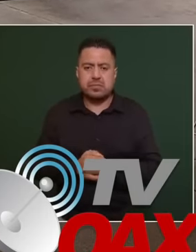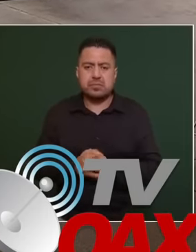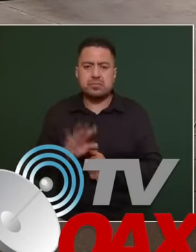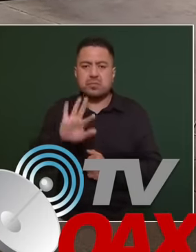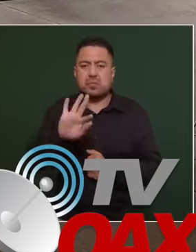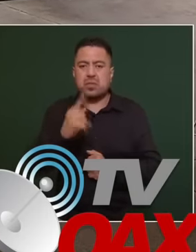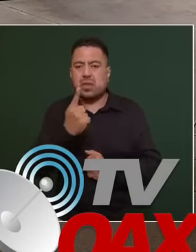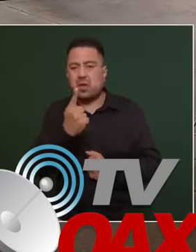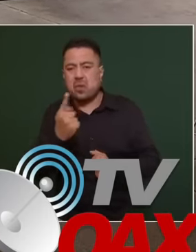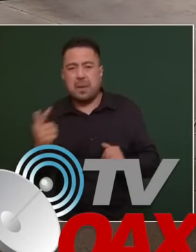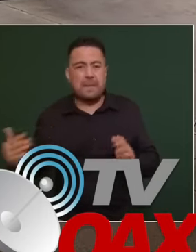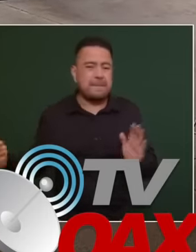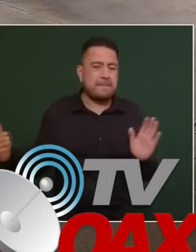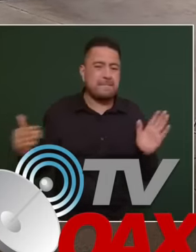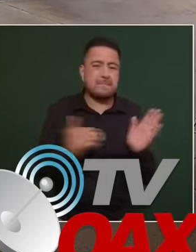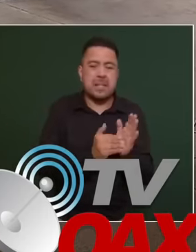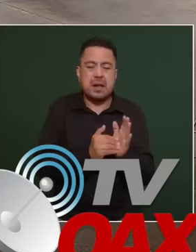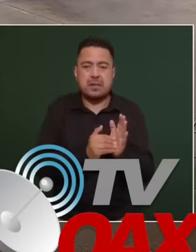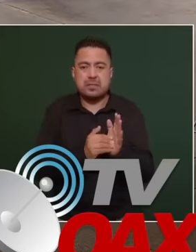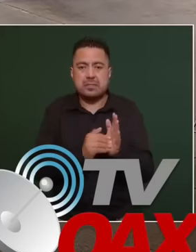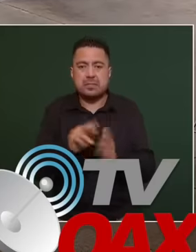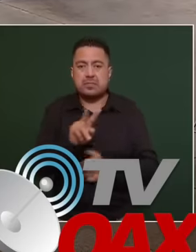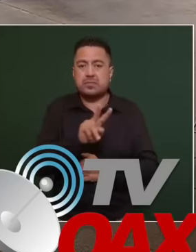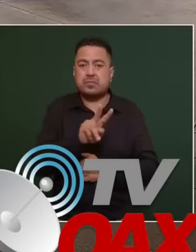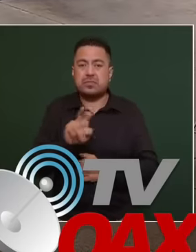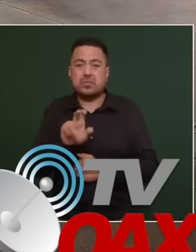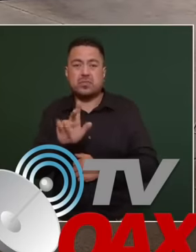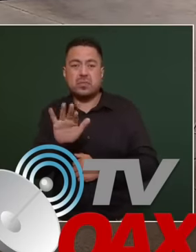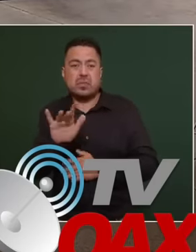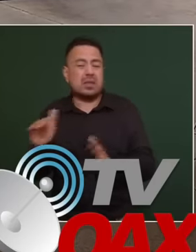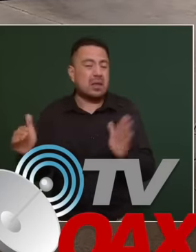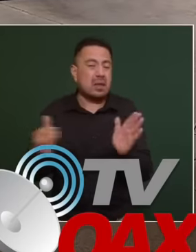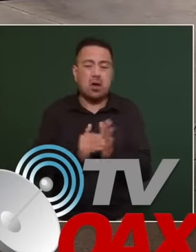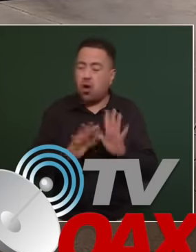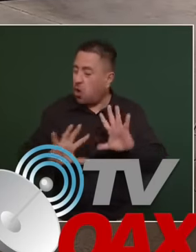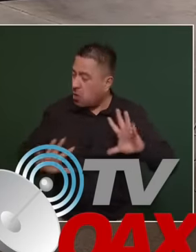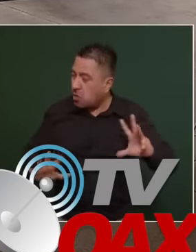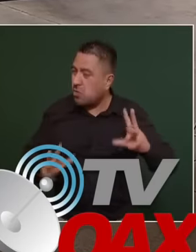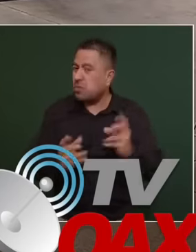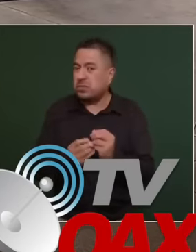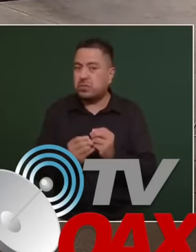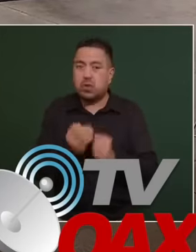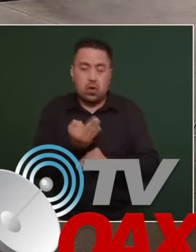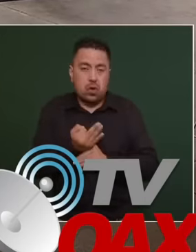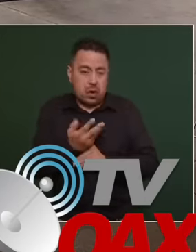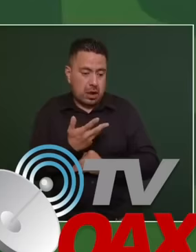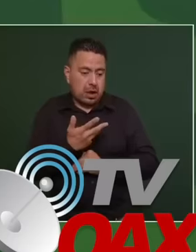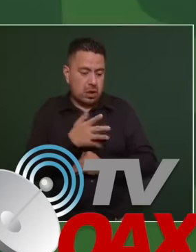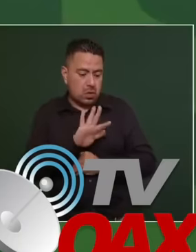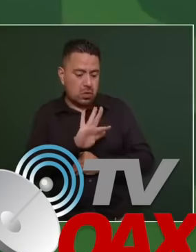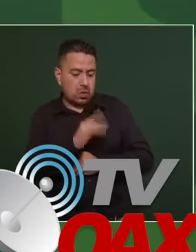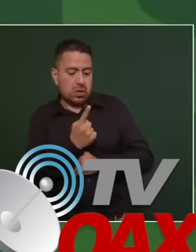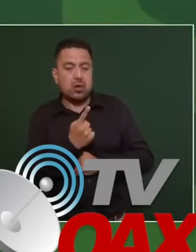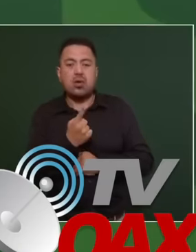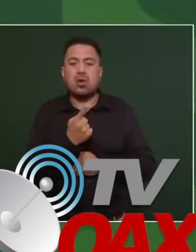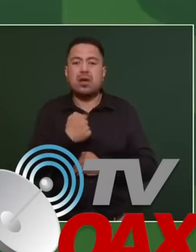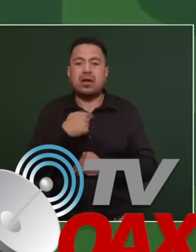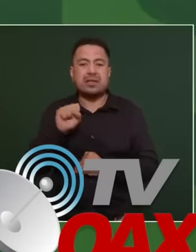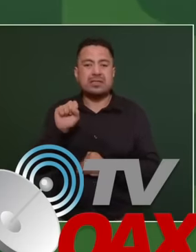41 mil, pero son 250 mil. Ahora que estuve en San